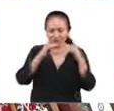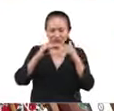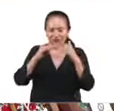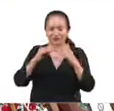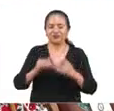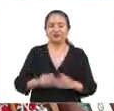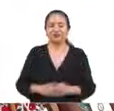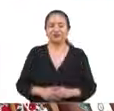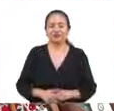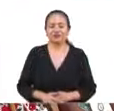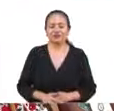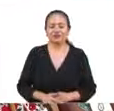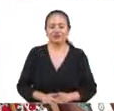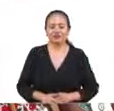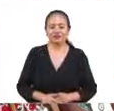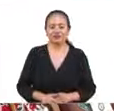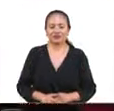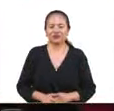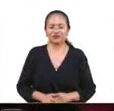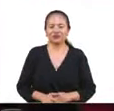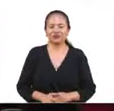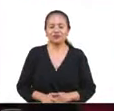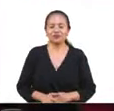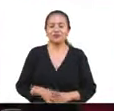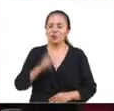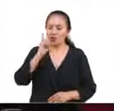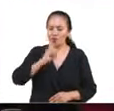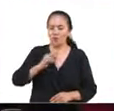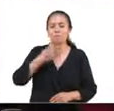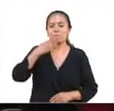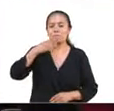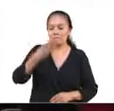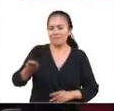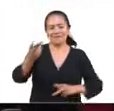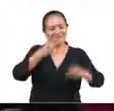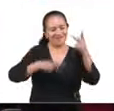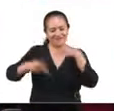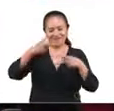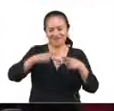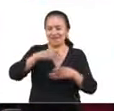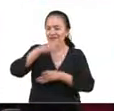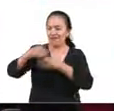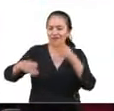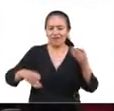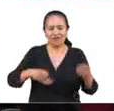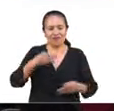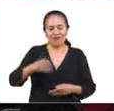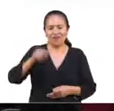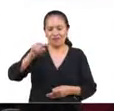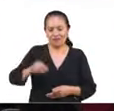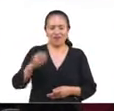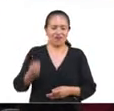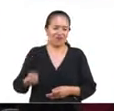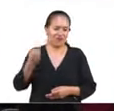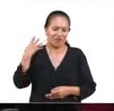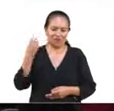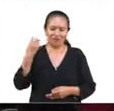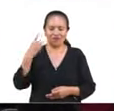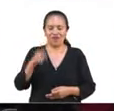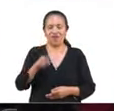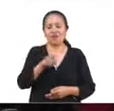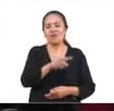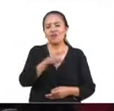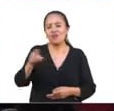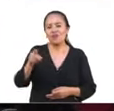este cambio e igualdad. Mujeres, muy bienvenidas todas ustedes en esta gran asamblea en donde